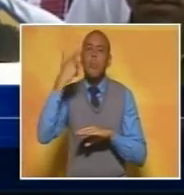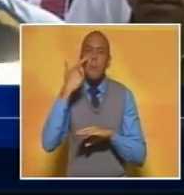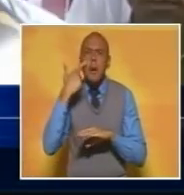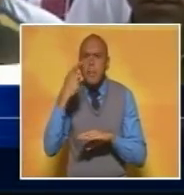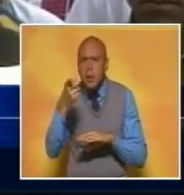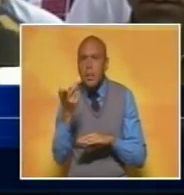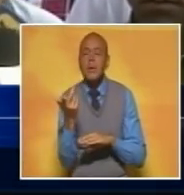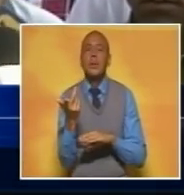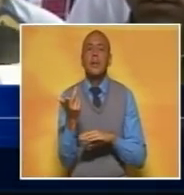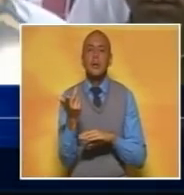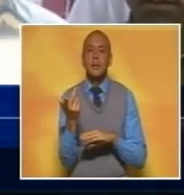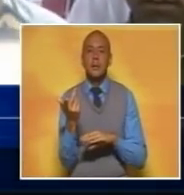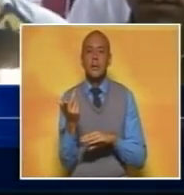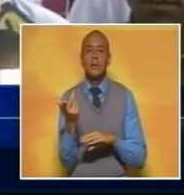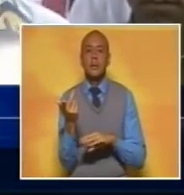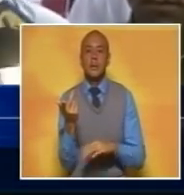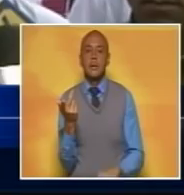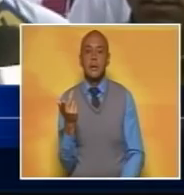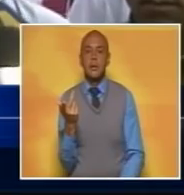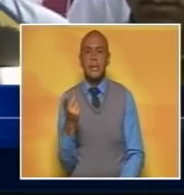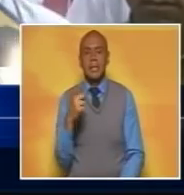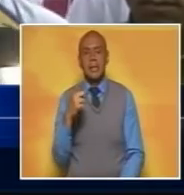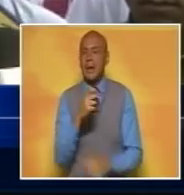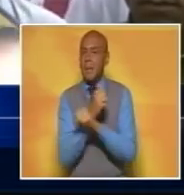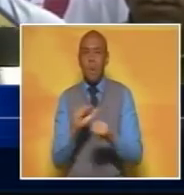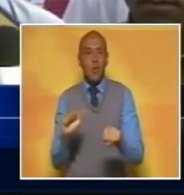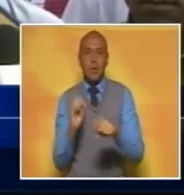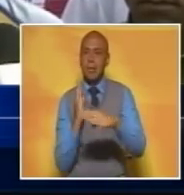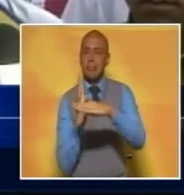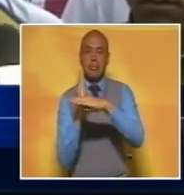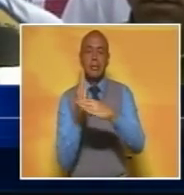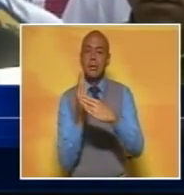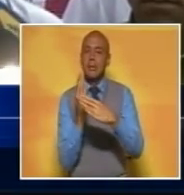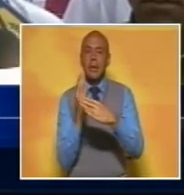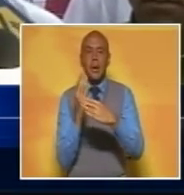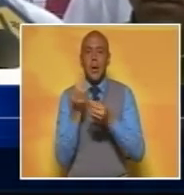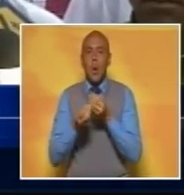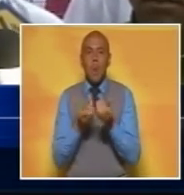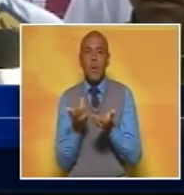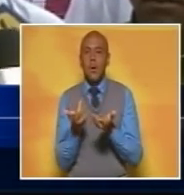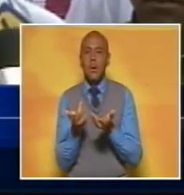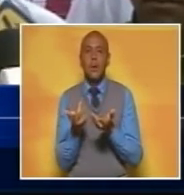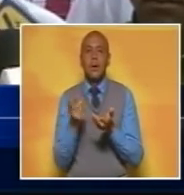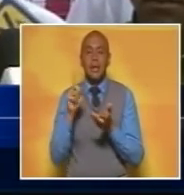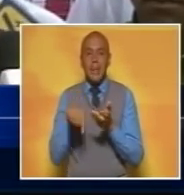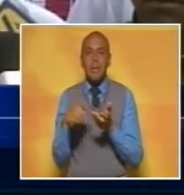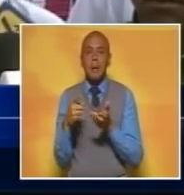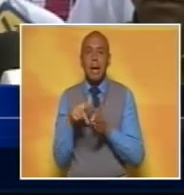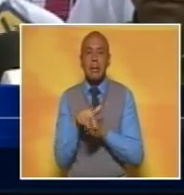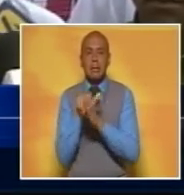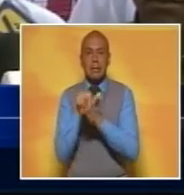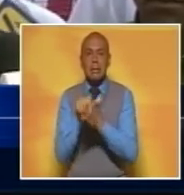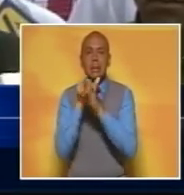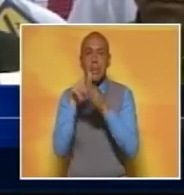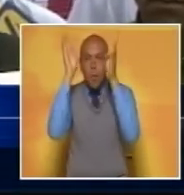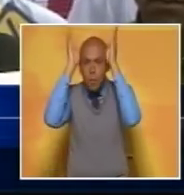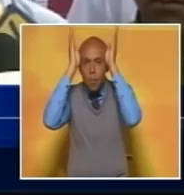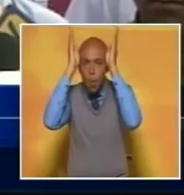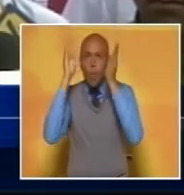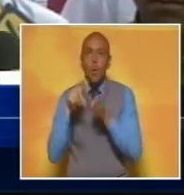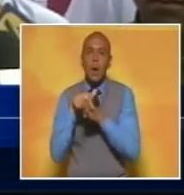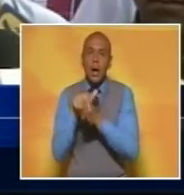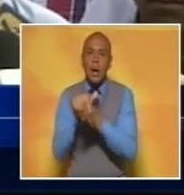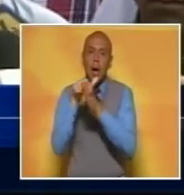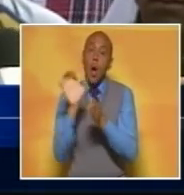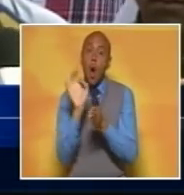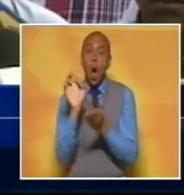hasta donde es imposible ya la vialidad, sino a través de otro instrumento, que es la mula o caminando, y